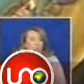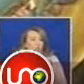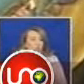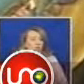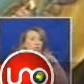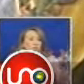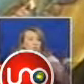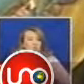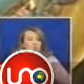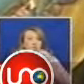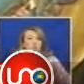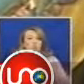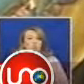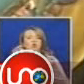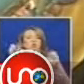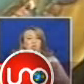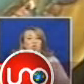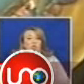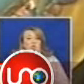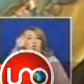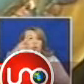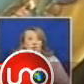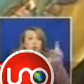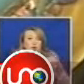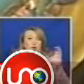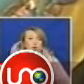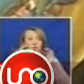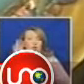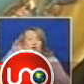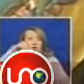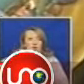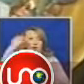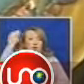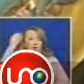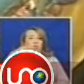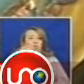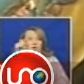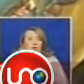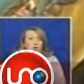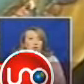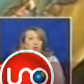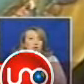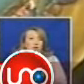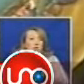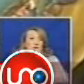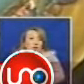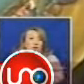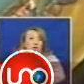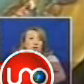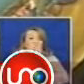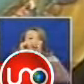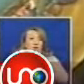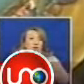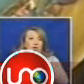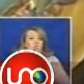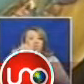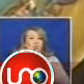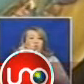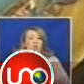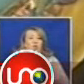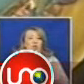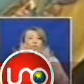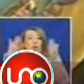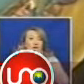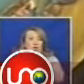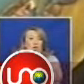oligarquías colombianas en otros medios de comunicación, influencias en otros medios de comunicación internacionales, por ejemplo en El País, y El País tuvo